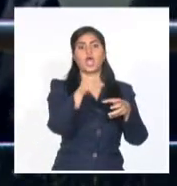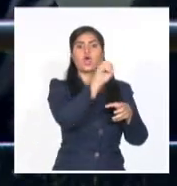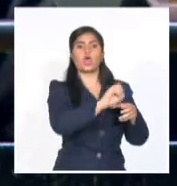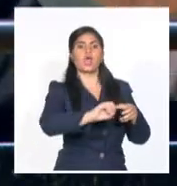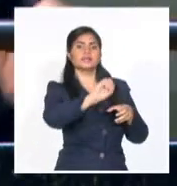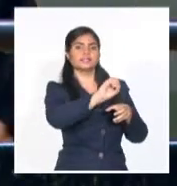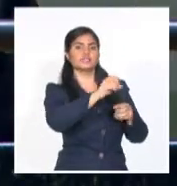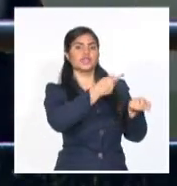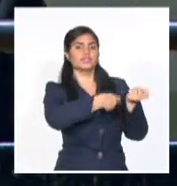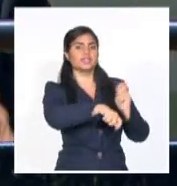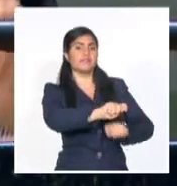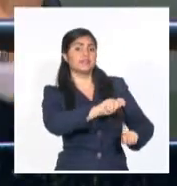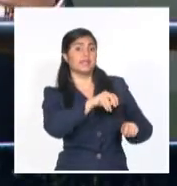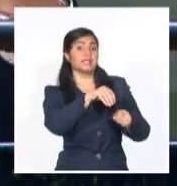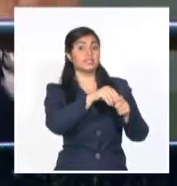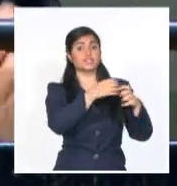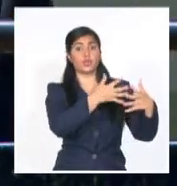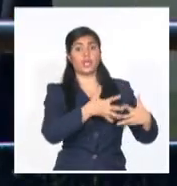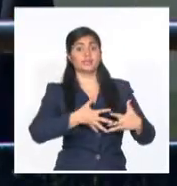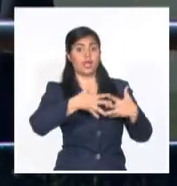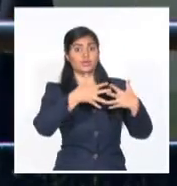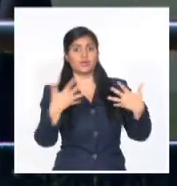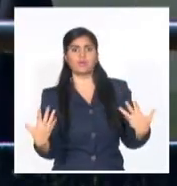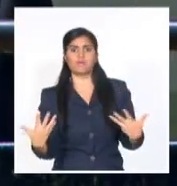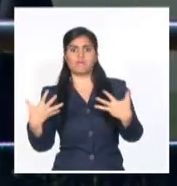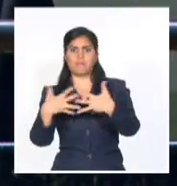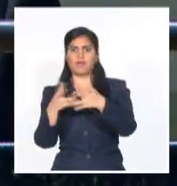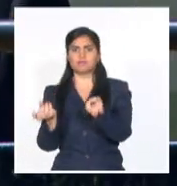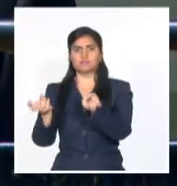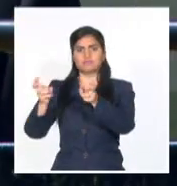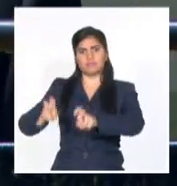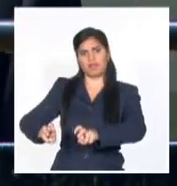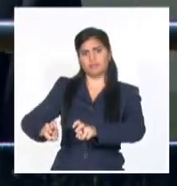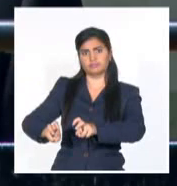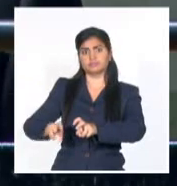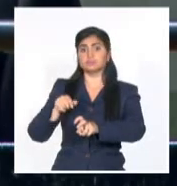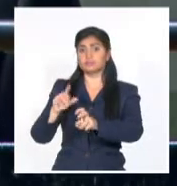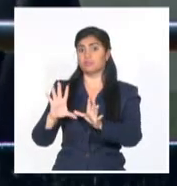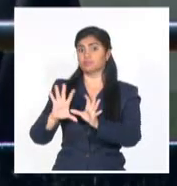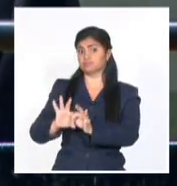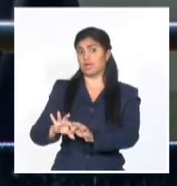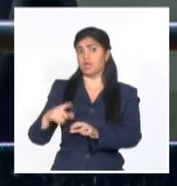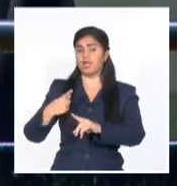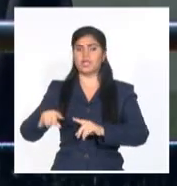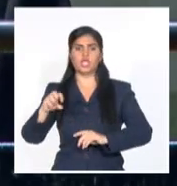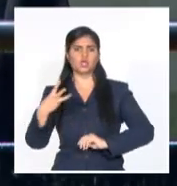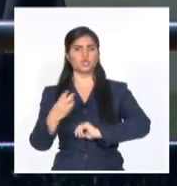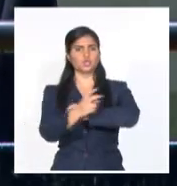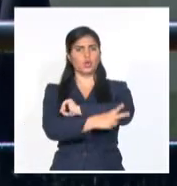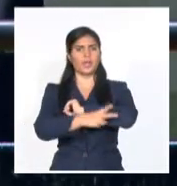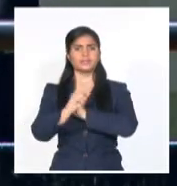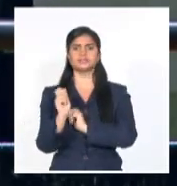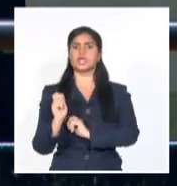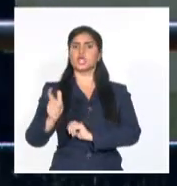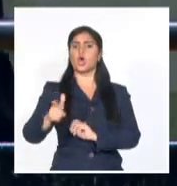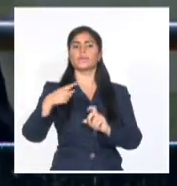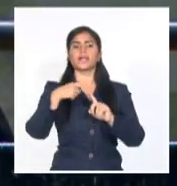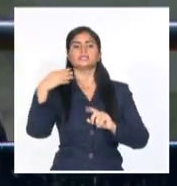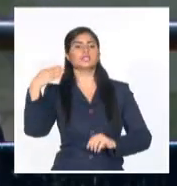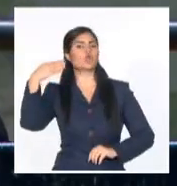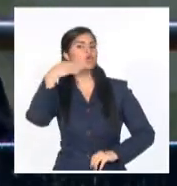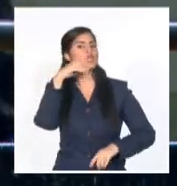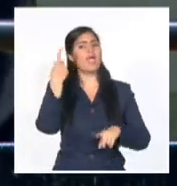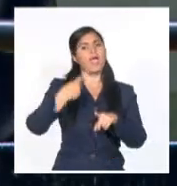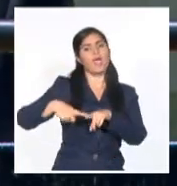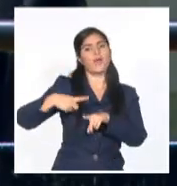sus subsidiarias en terceros países equipos, tecnologías,